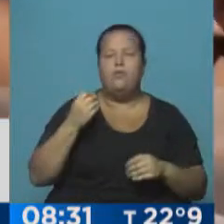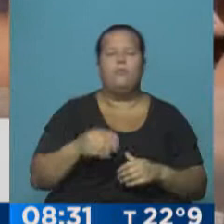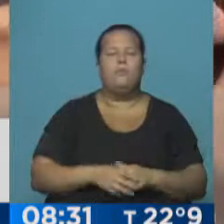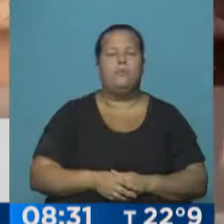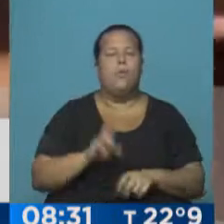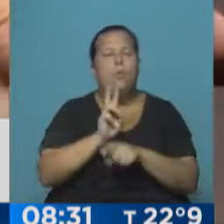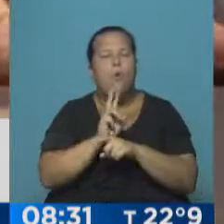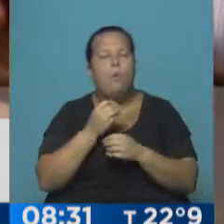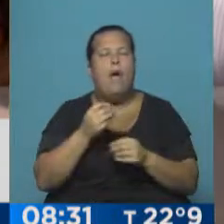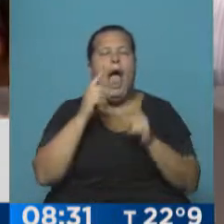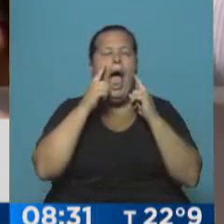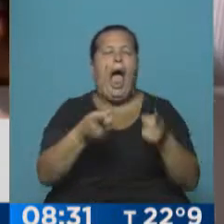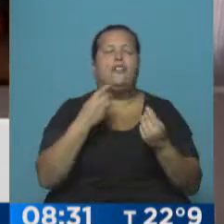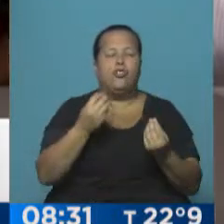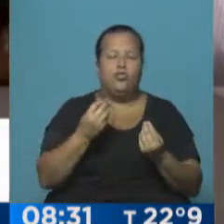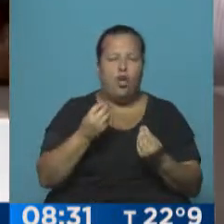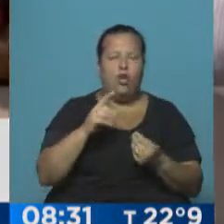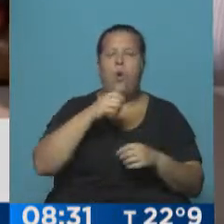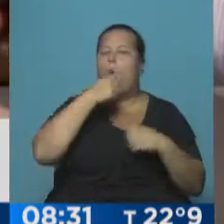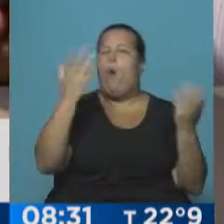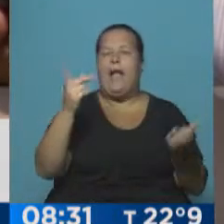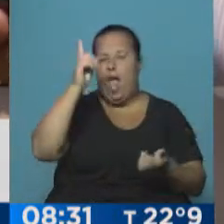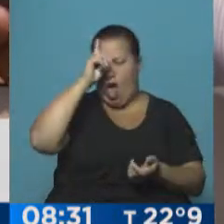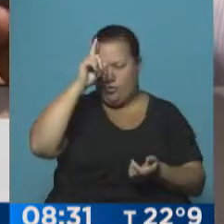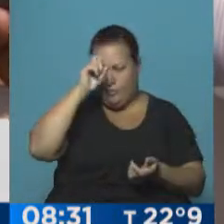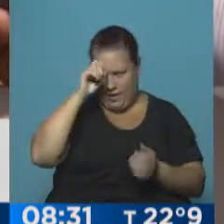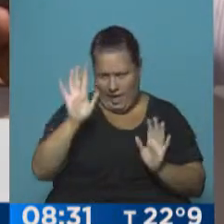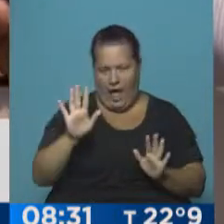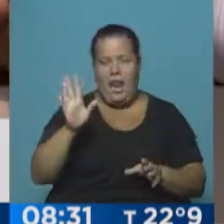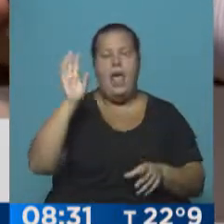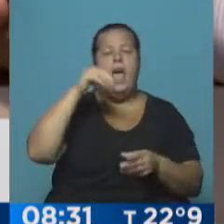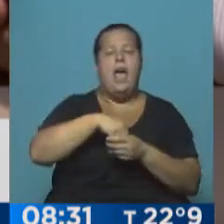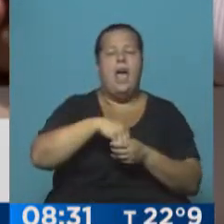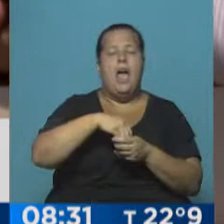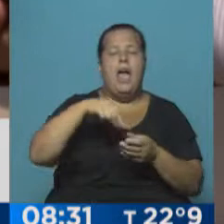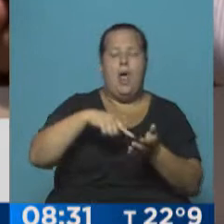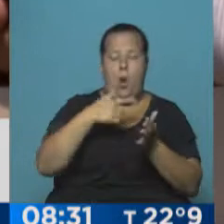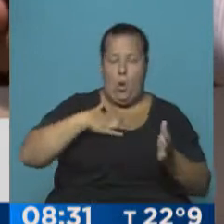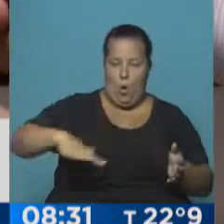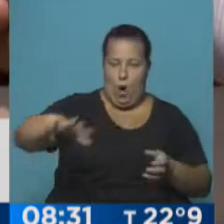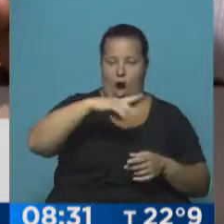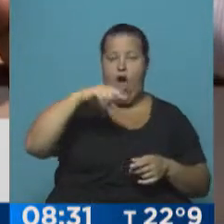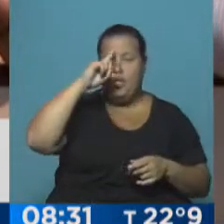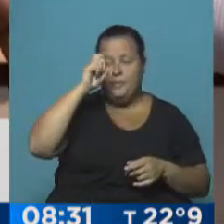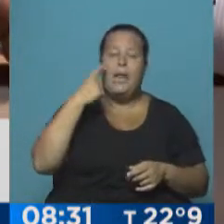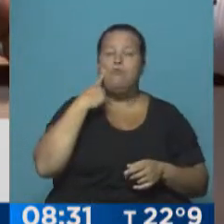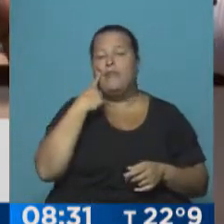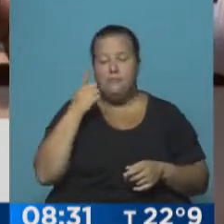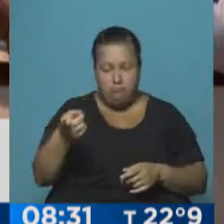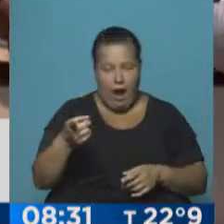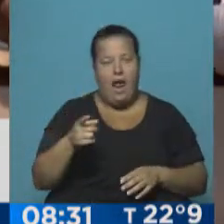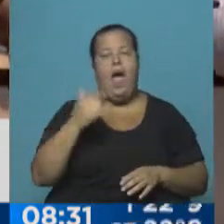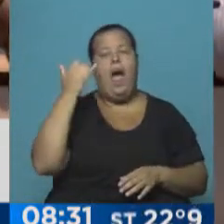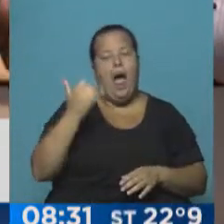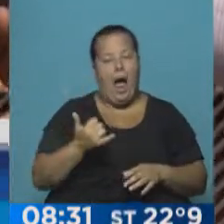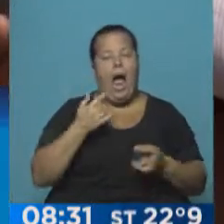¿Cuál es el cuidado, doctora? La atención se realiza en cualquier centro de salud. Dentro de nuestra área, los hospitales municipales